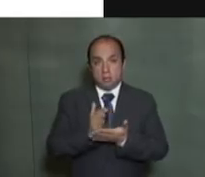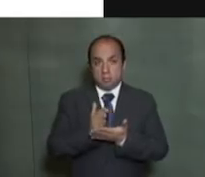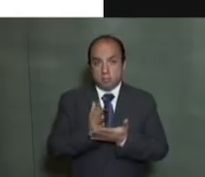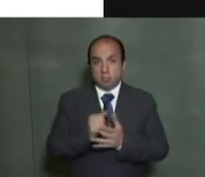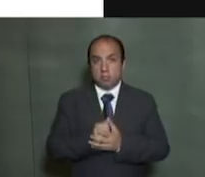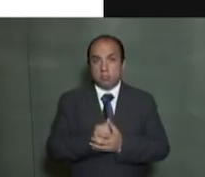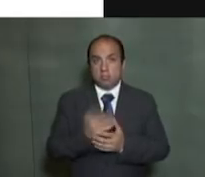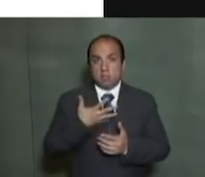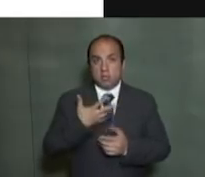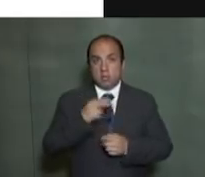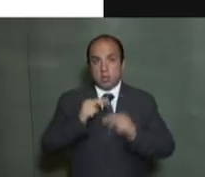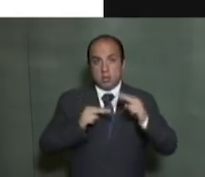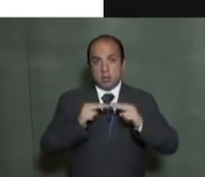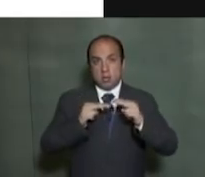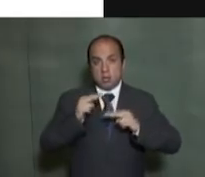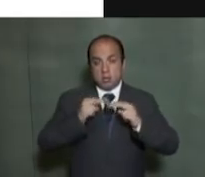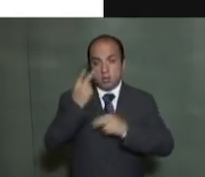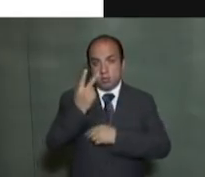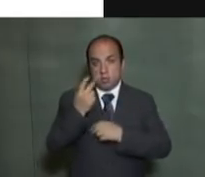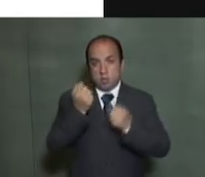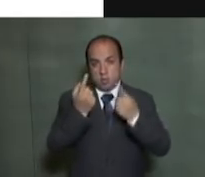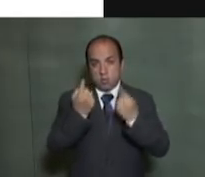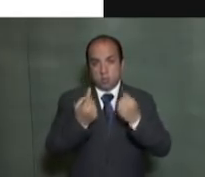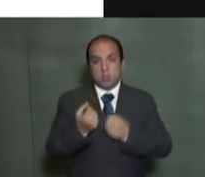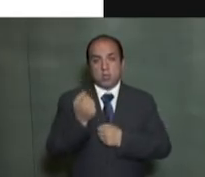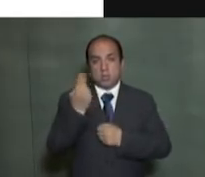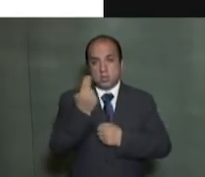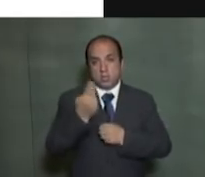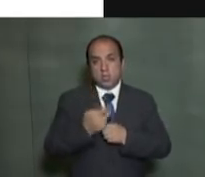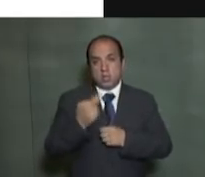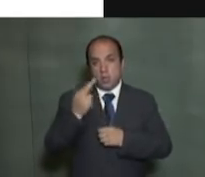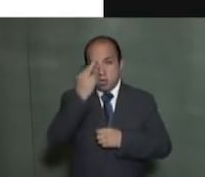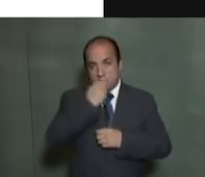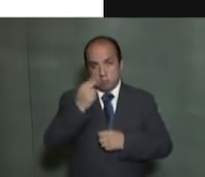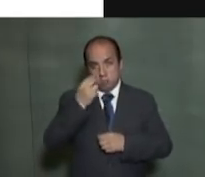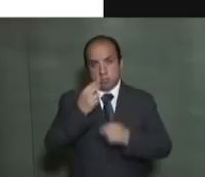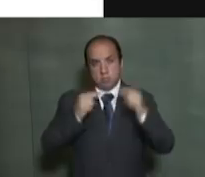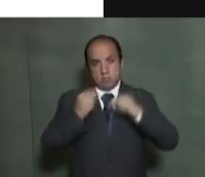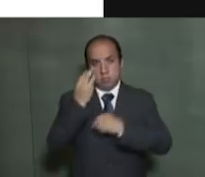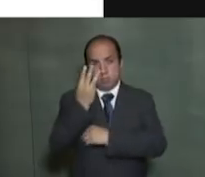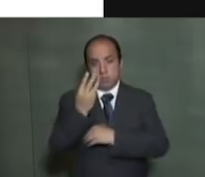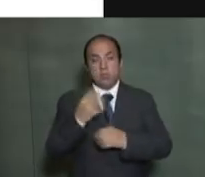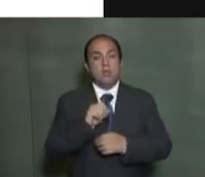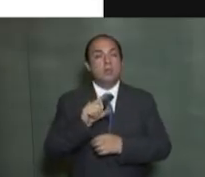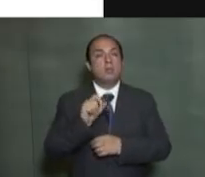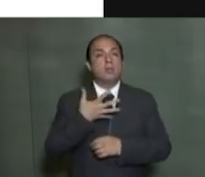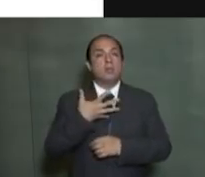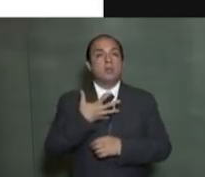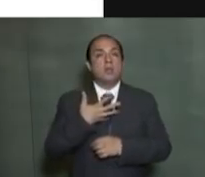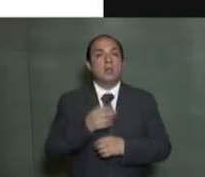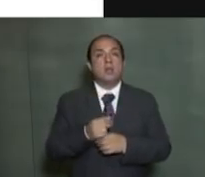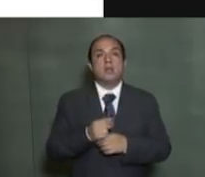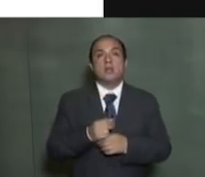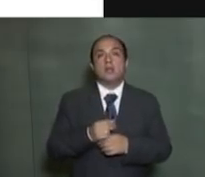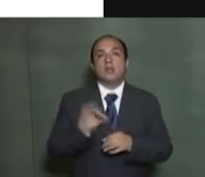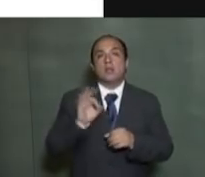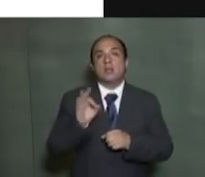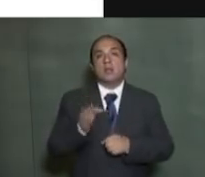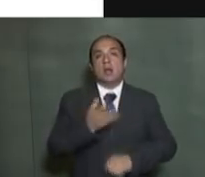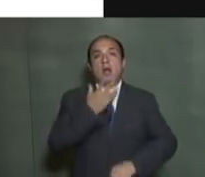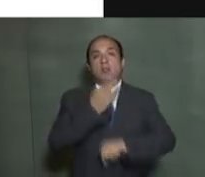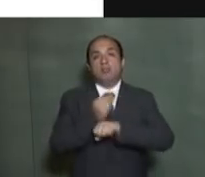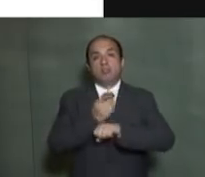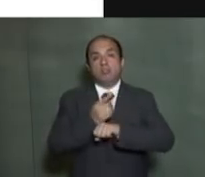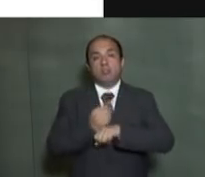2, en algunos de ellos muy probablemente se tenga que llevar un nivel 3 e inclusive se deban de tomar acciones correctivas o preventivas